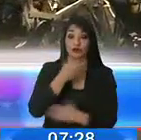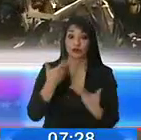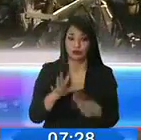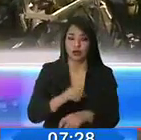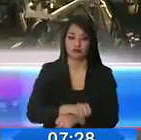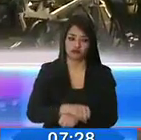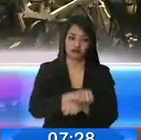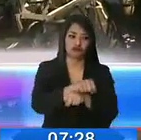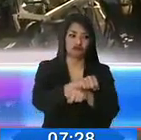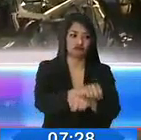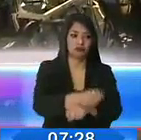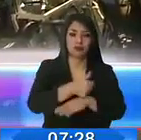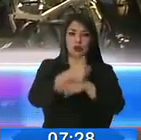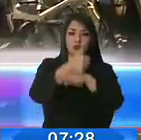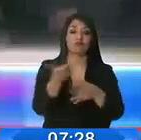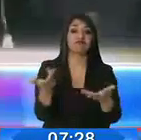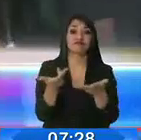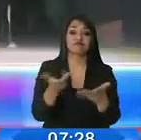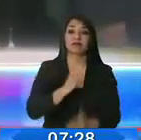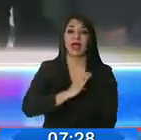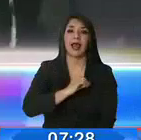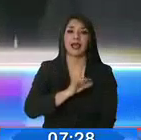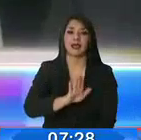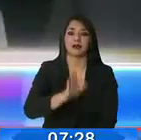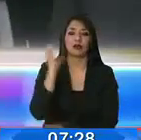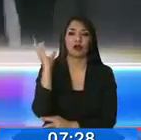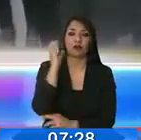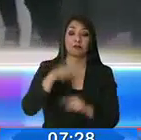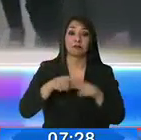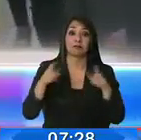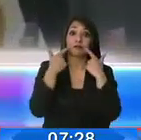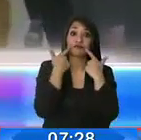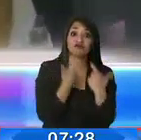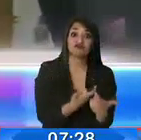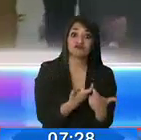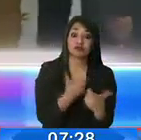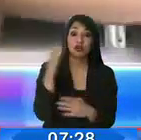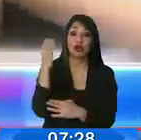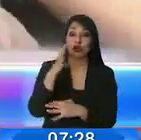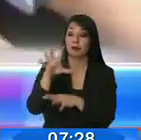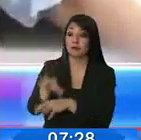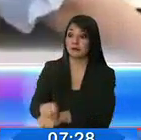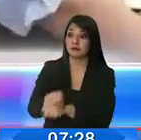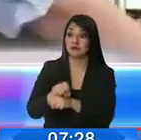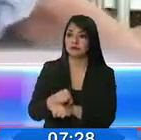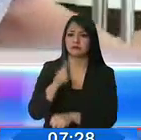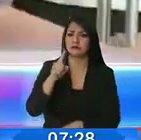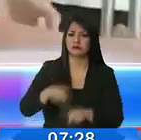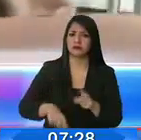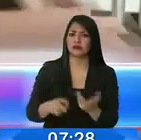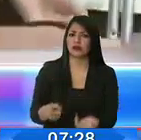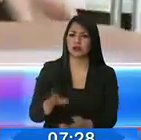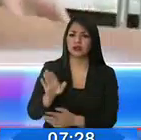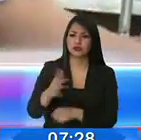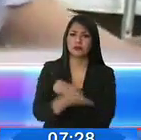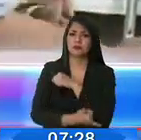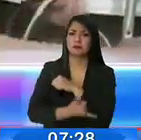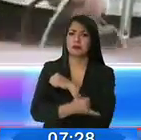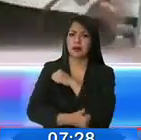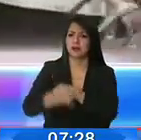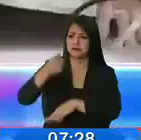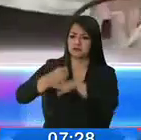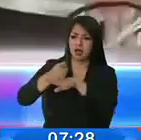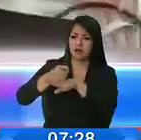entregó a las autoridades en la ciudad de Cali, pero la Fiscalía colombiana evitó detenerla porque sobre Claudia Orozco en ese país no existía